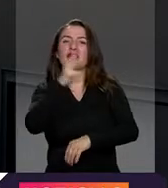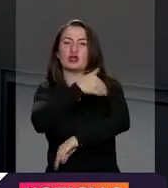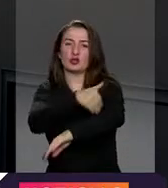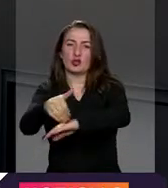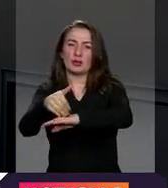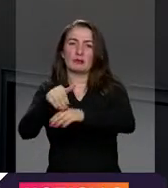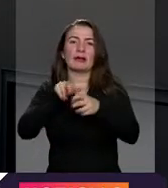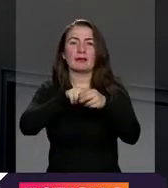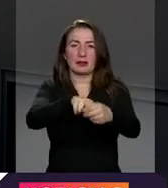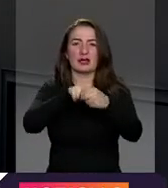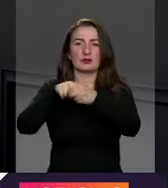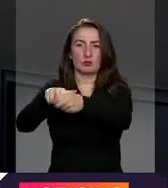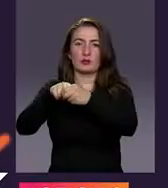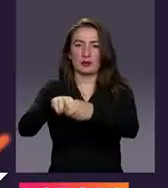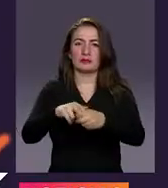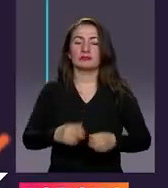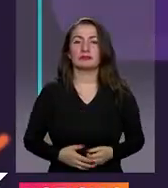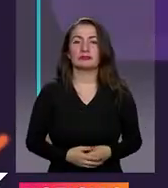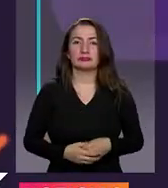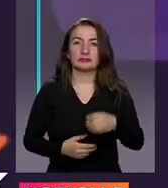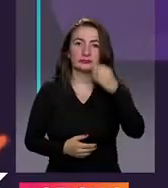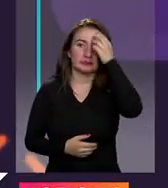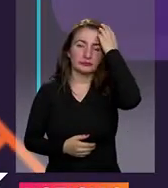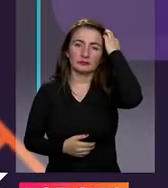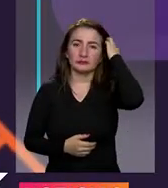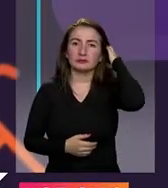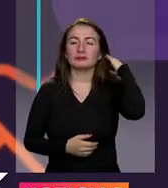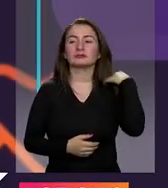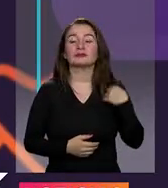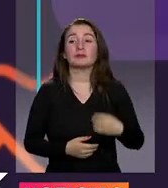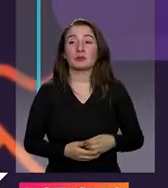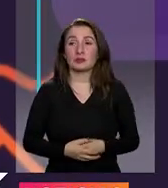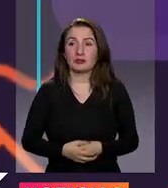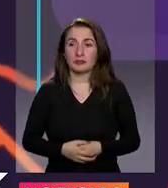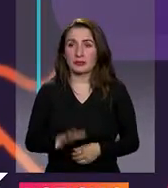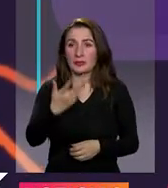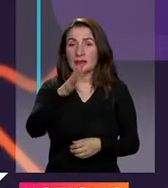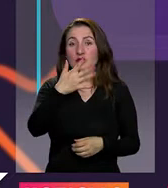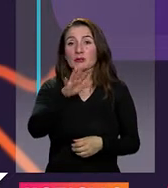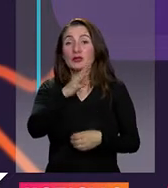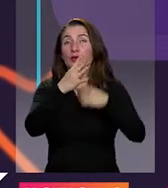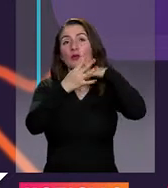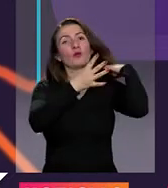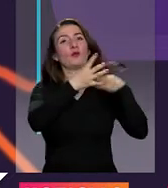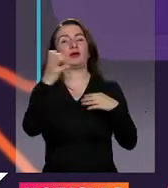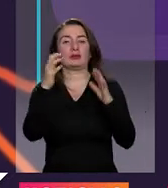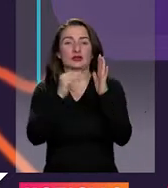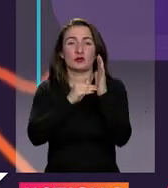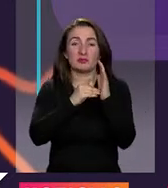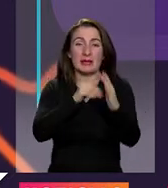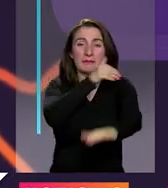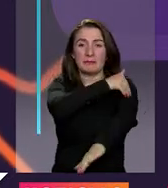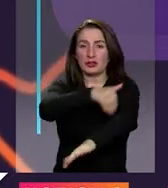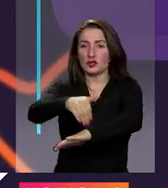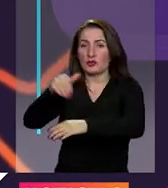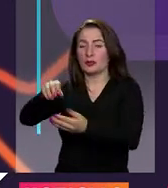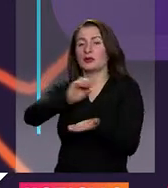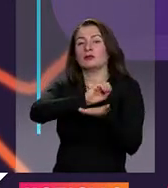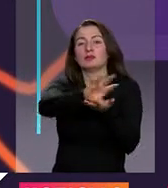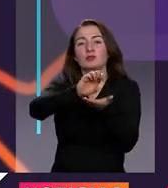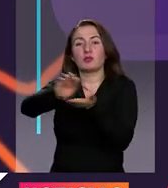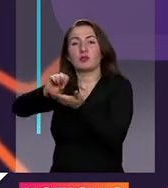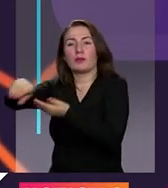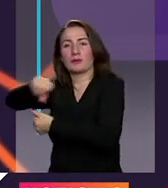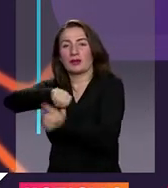servicio de transporte público. El funcionario señaló que cerca de 400 mil millones de pesos son para transferencias